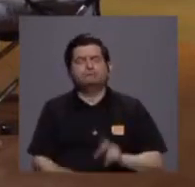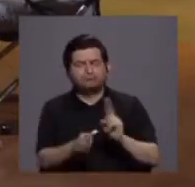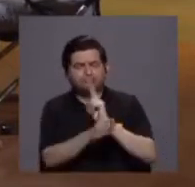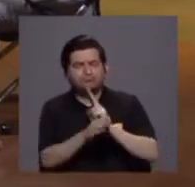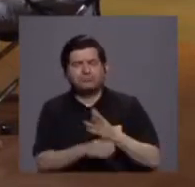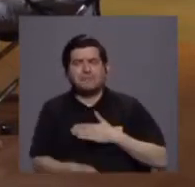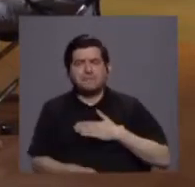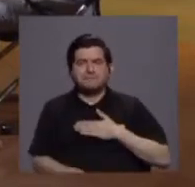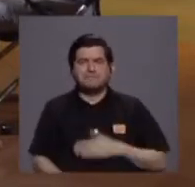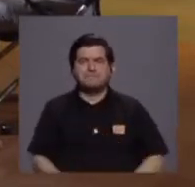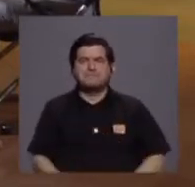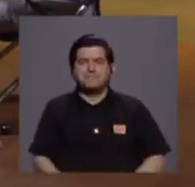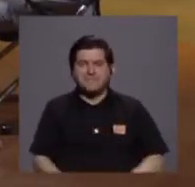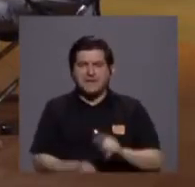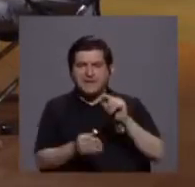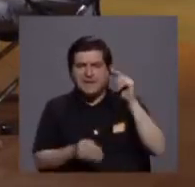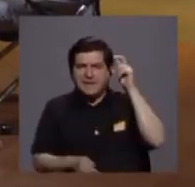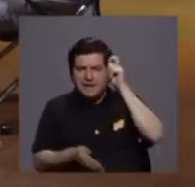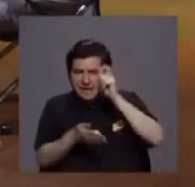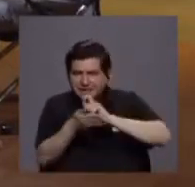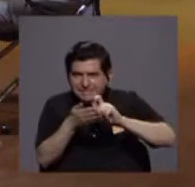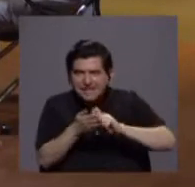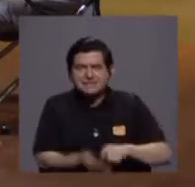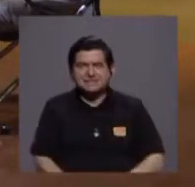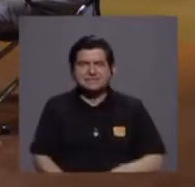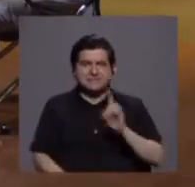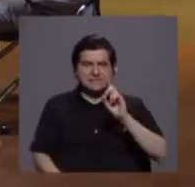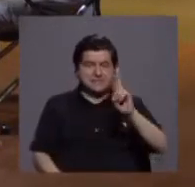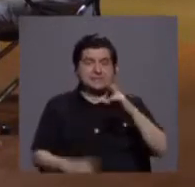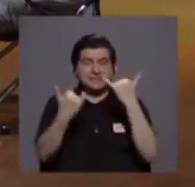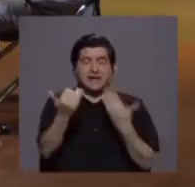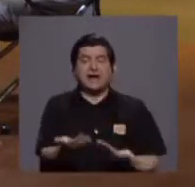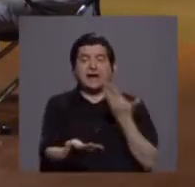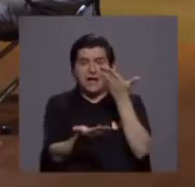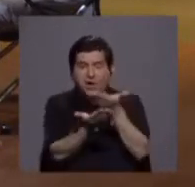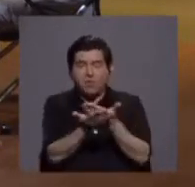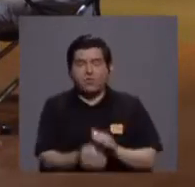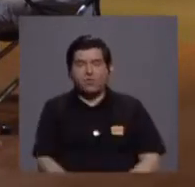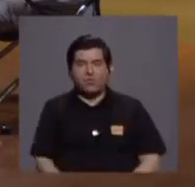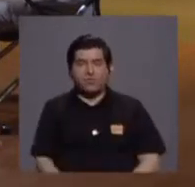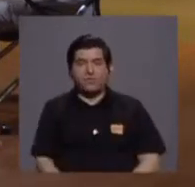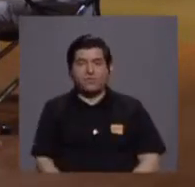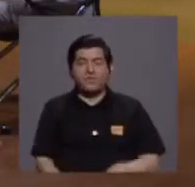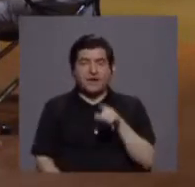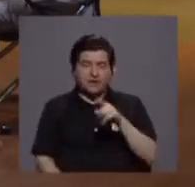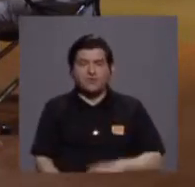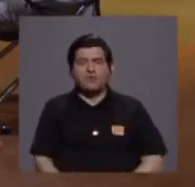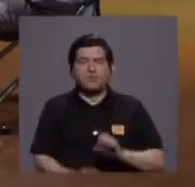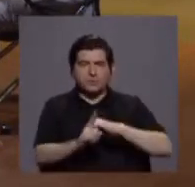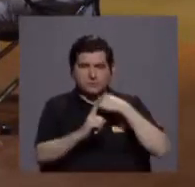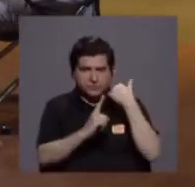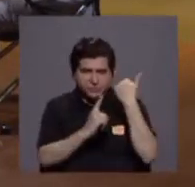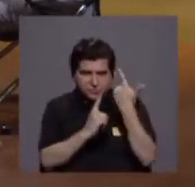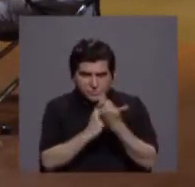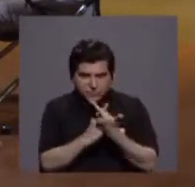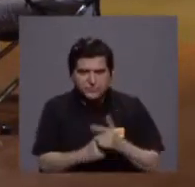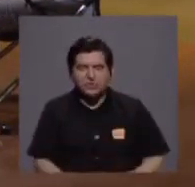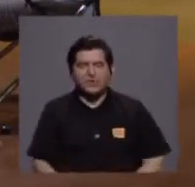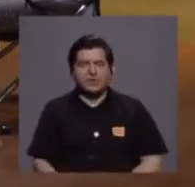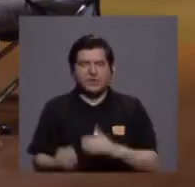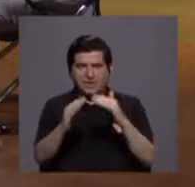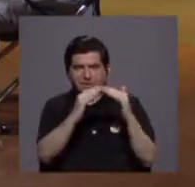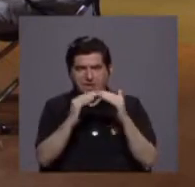doctoral lo utilicé como uno de los componentes de lo que ahora propongo como etnografía institucional postcolonial